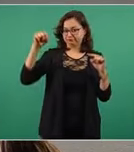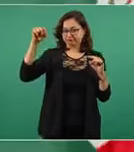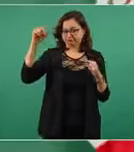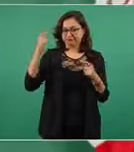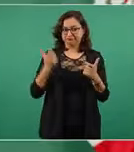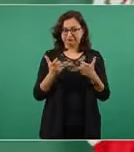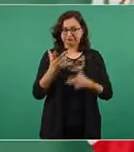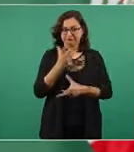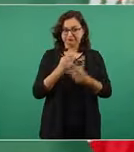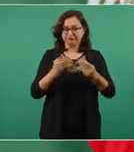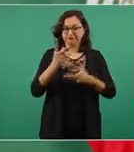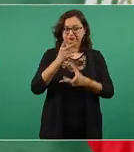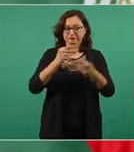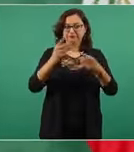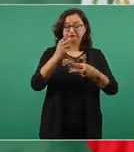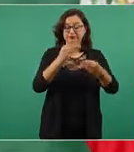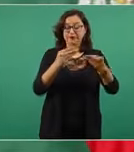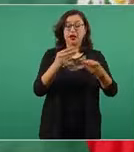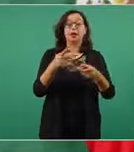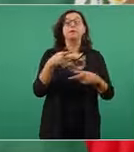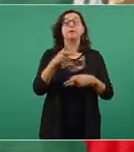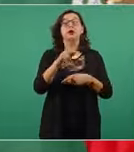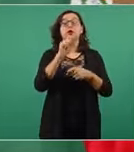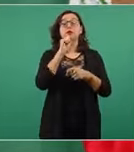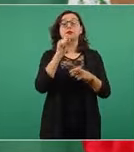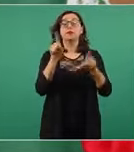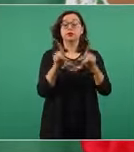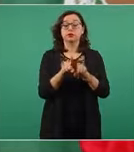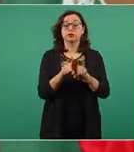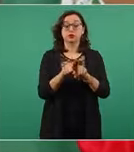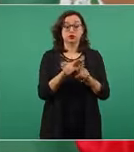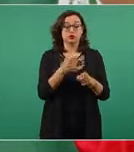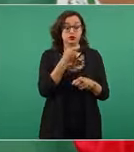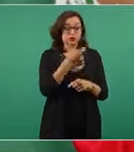No solo es el que tengamos